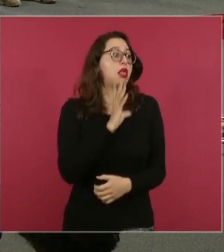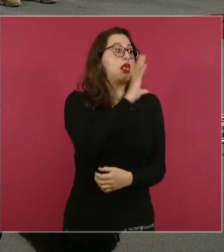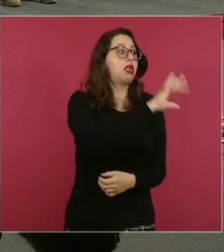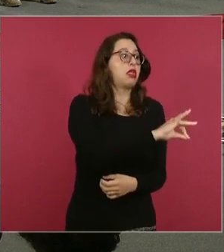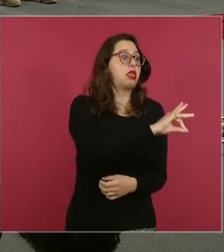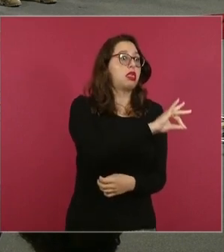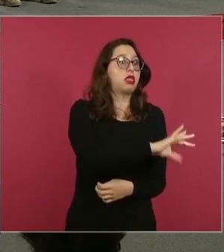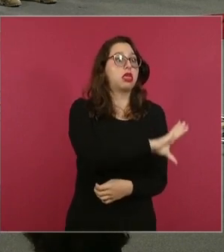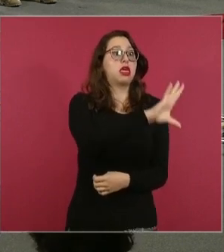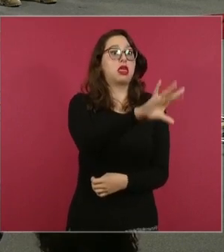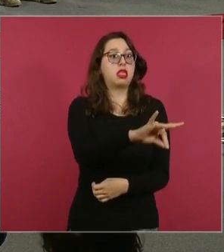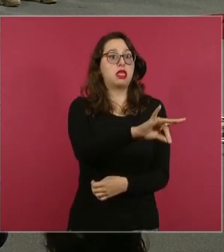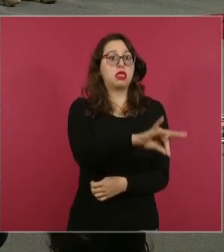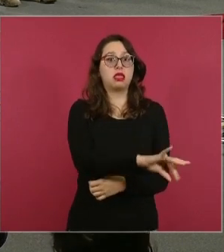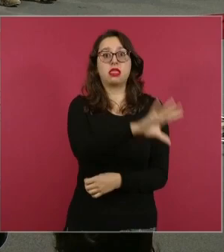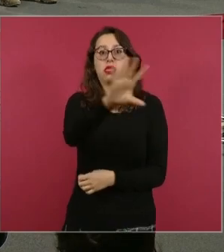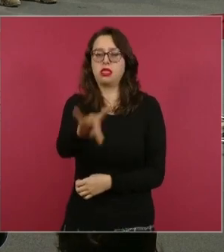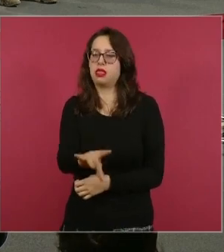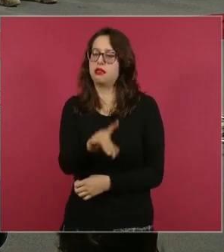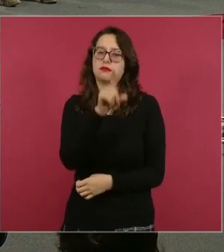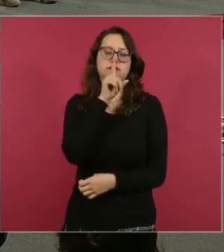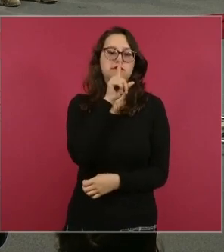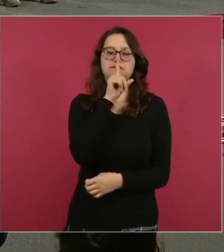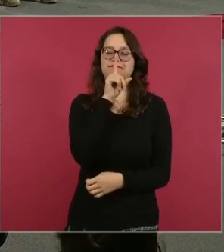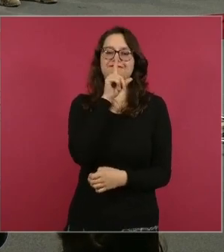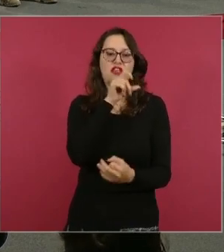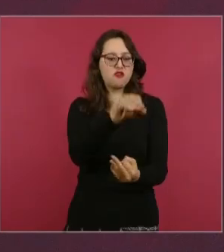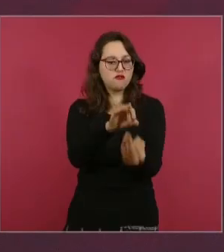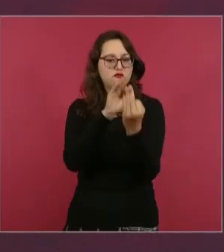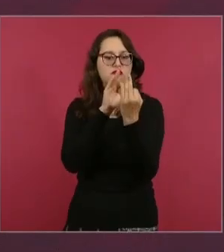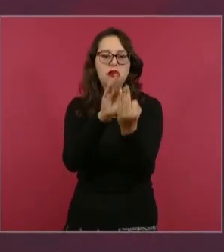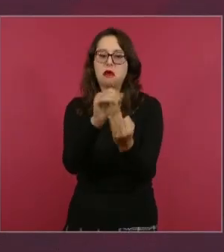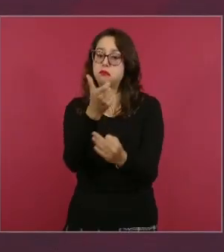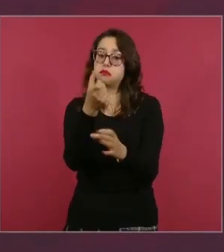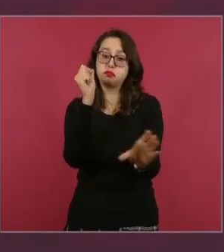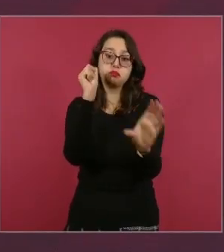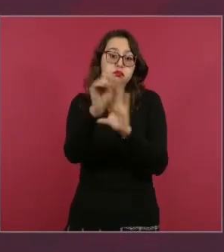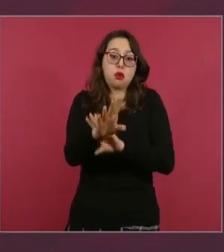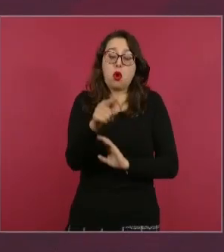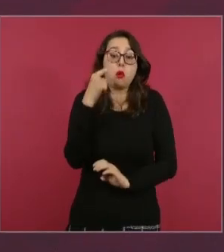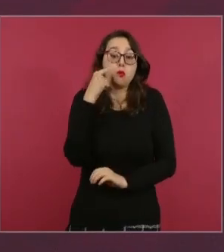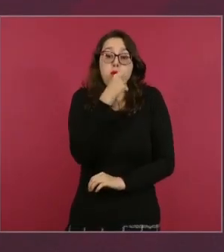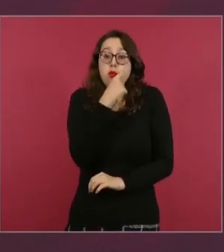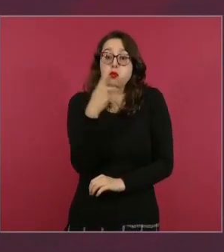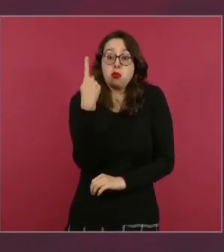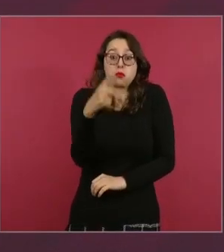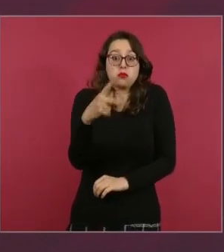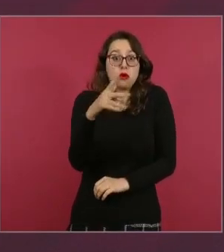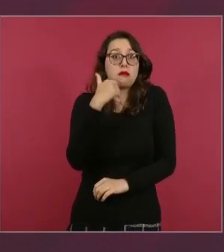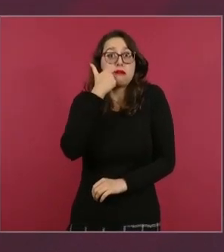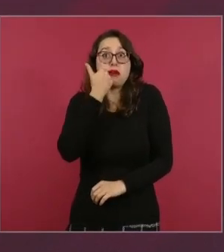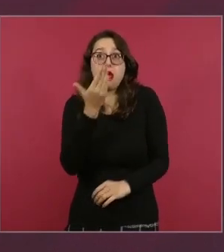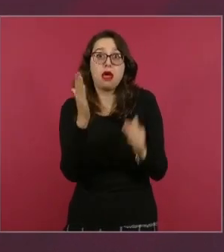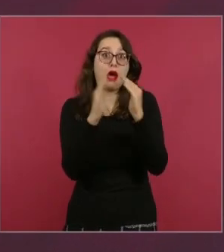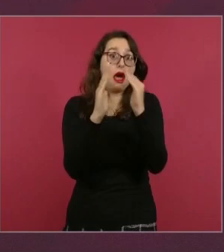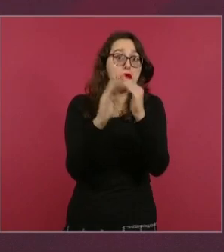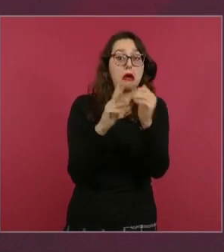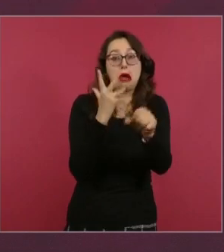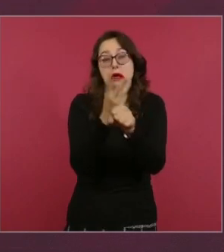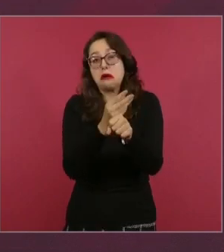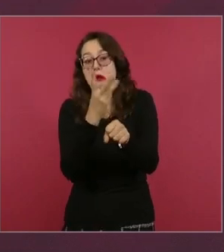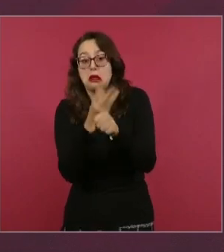ya ellos eh se hacen cargo de administrar nosotros lo que vamos a hacer es como